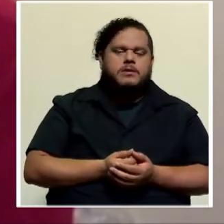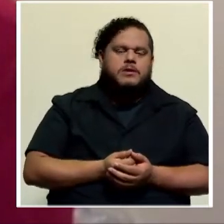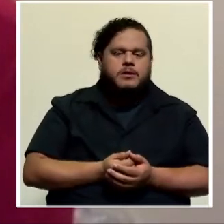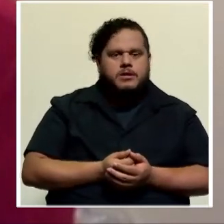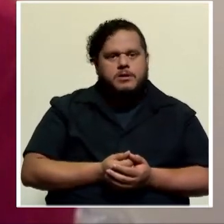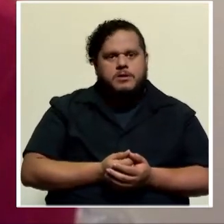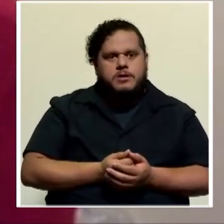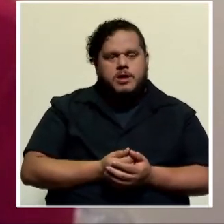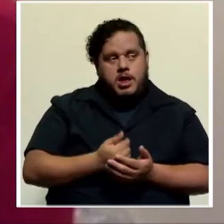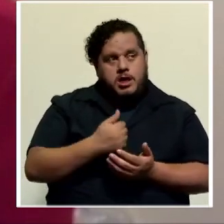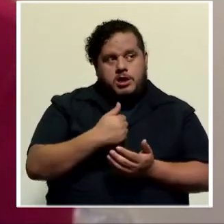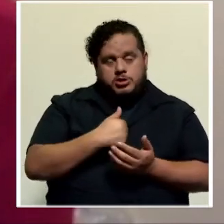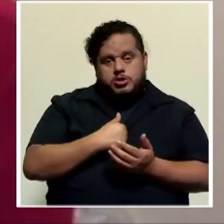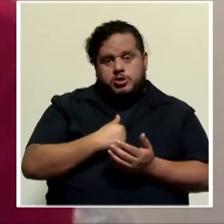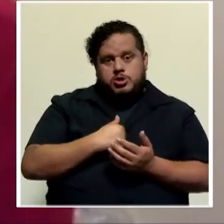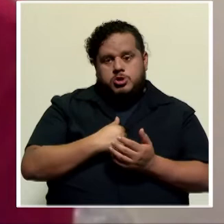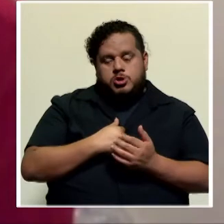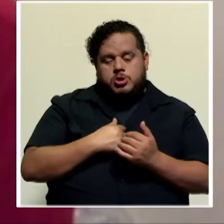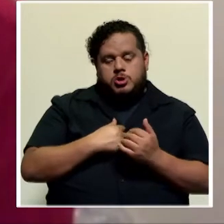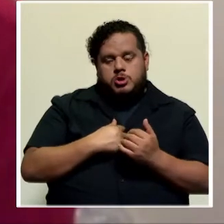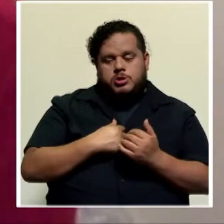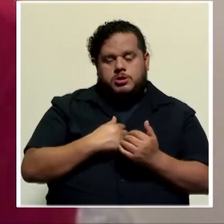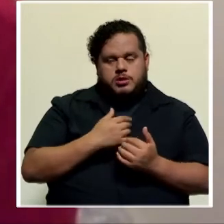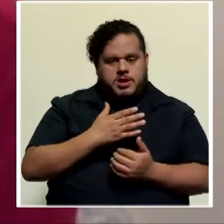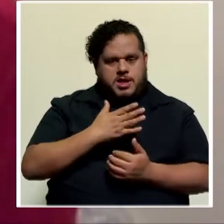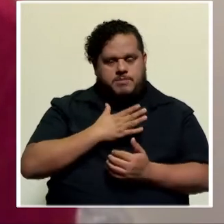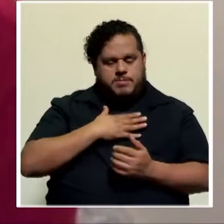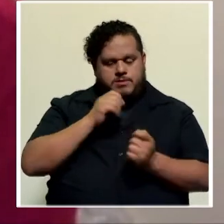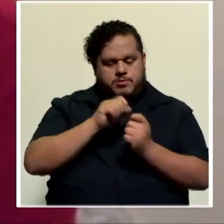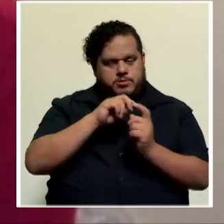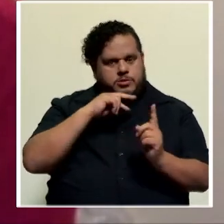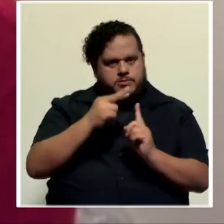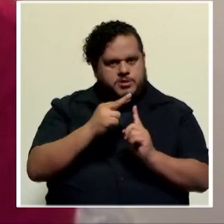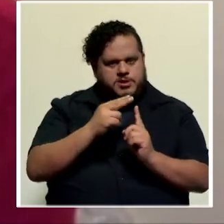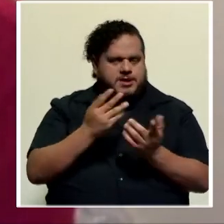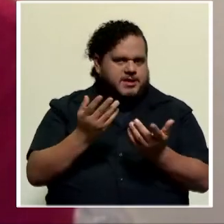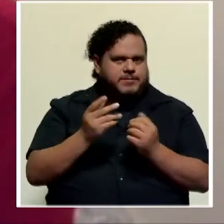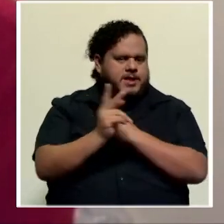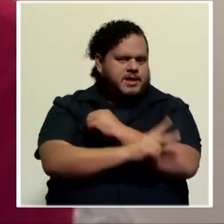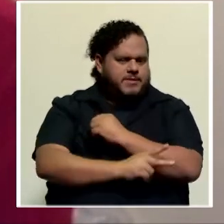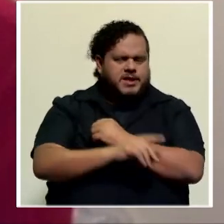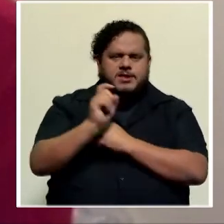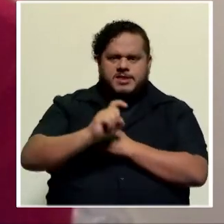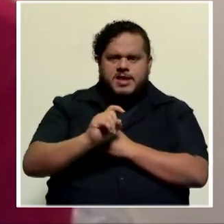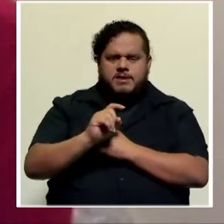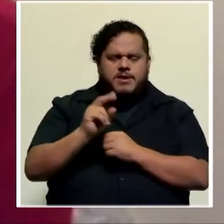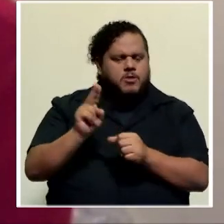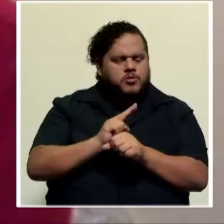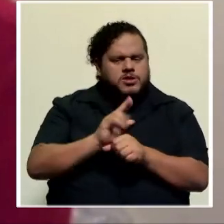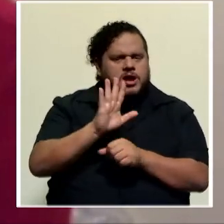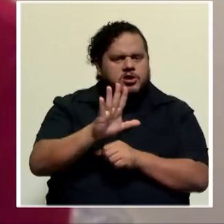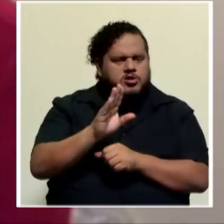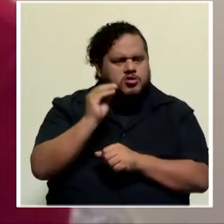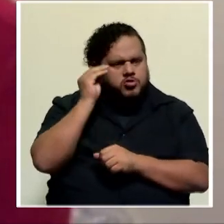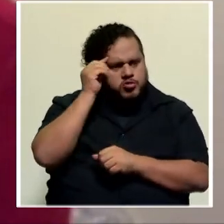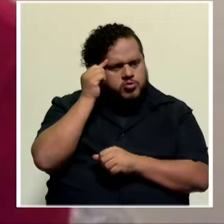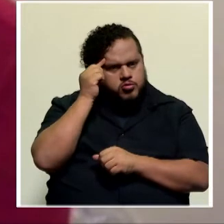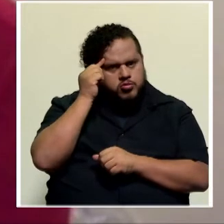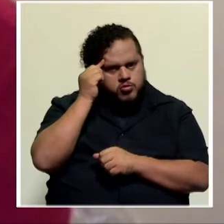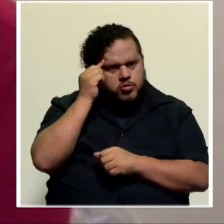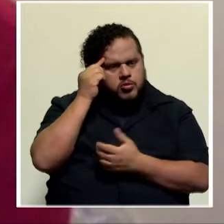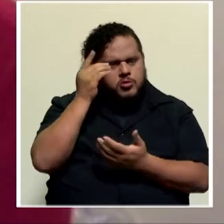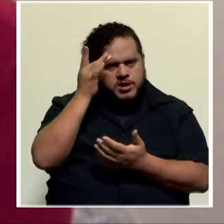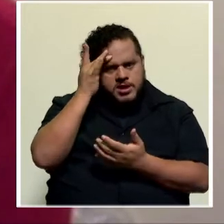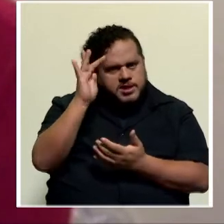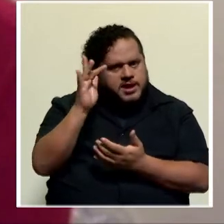yo por lo menos mantengo la visión de que el país debe usar su ingenio para